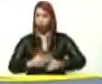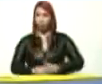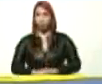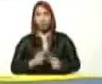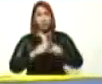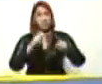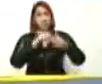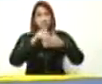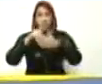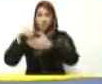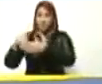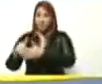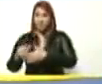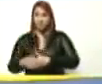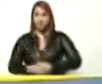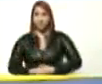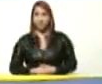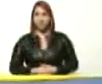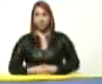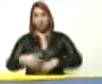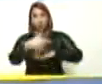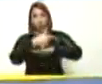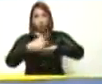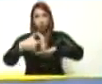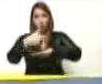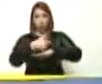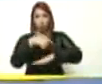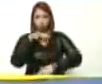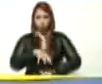las elecciones, de gobernadores,